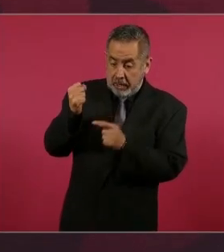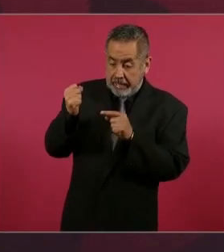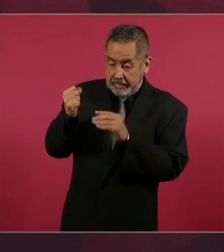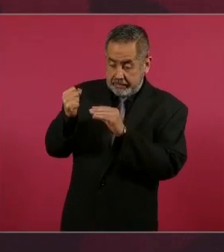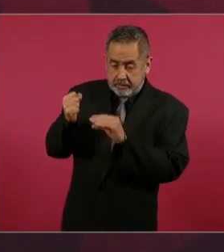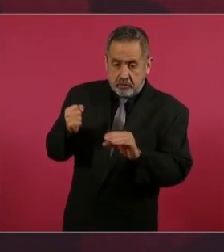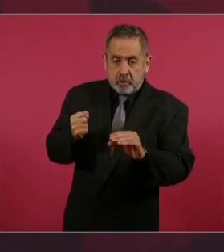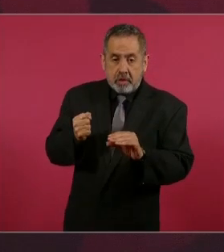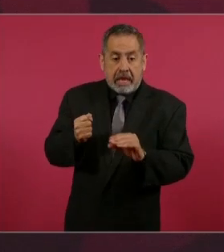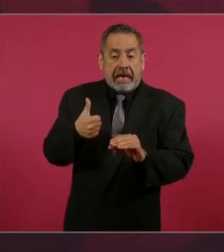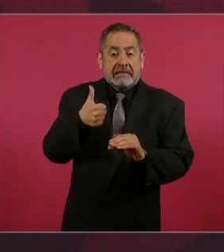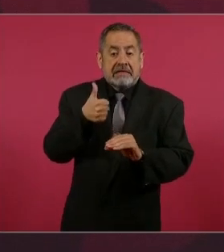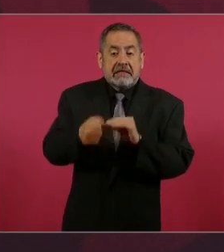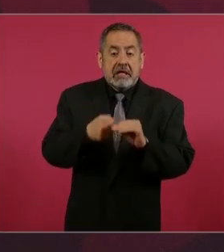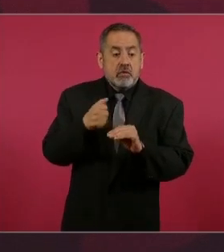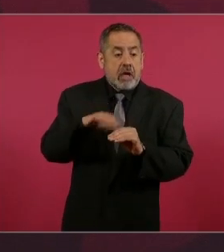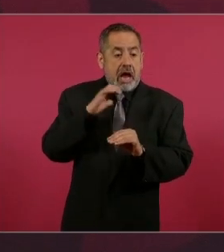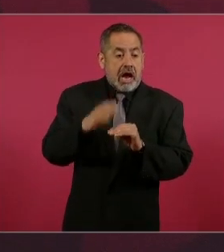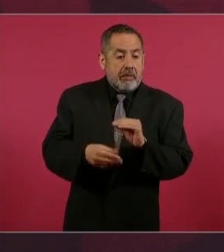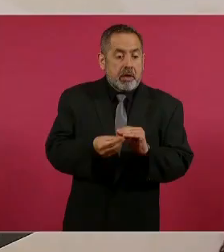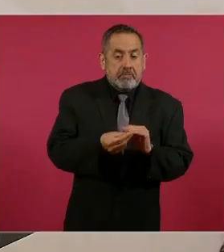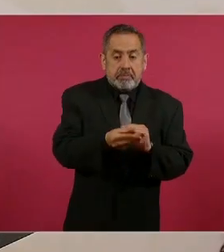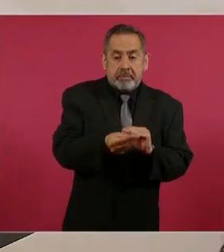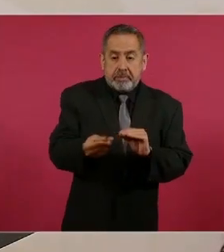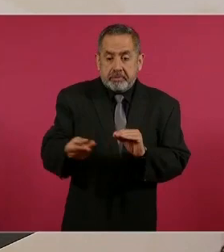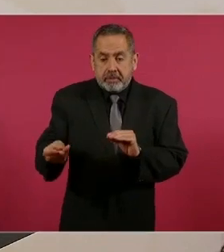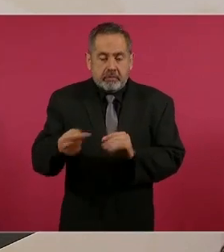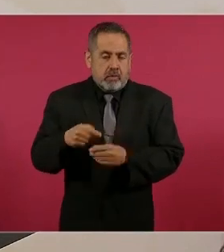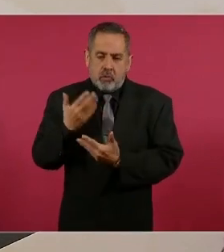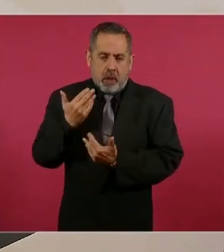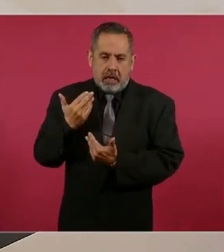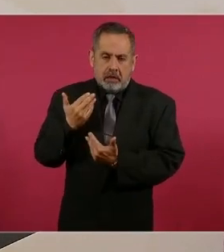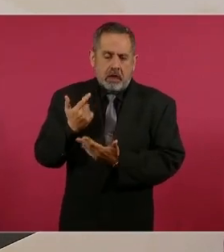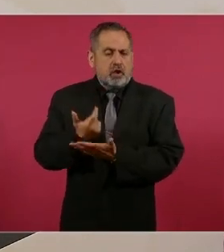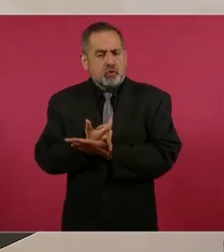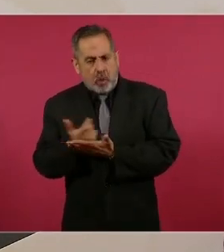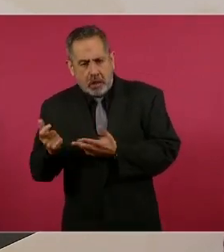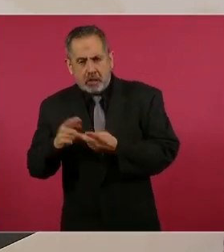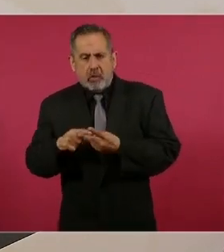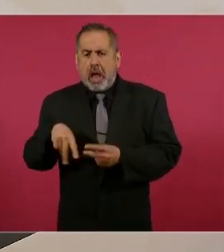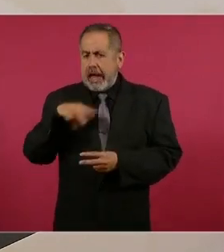el presupuesto. Están los sueldos y, desde luego, el